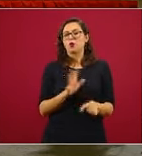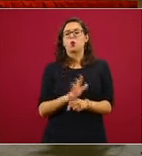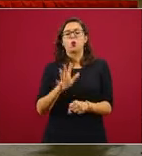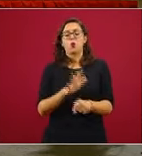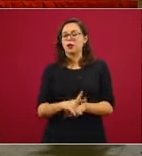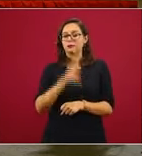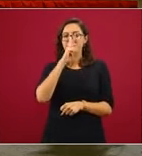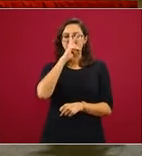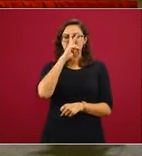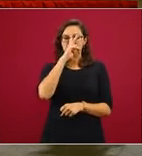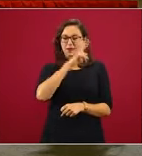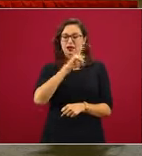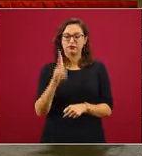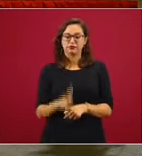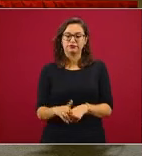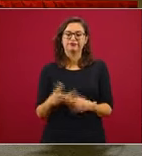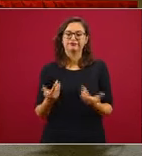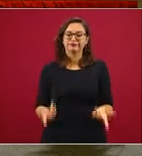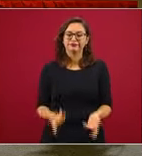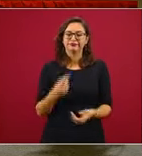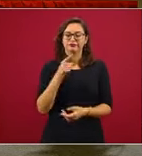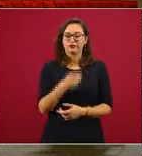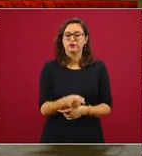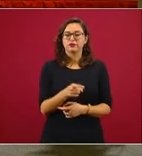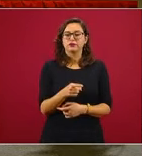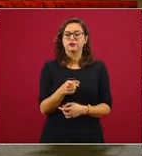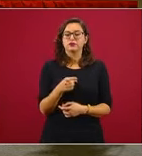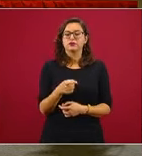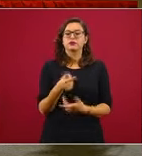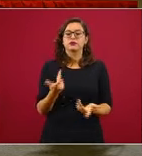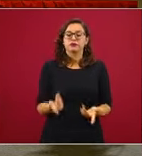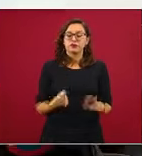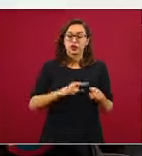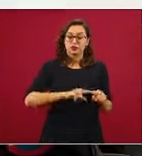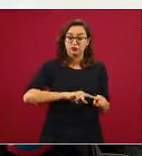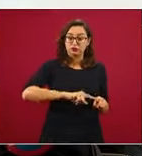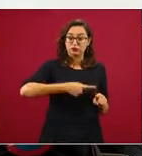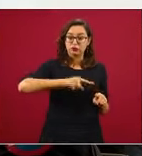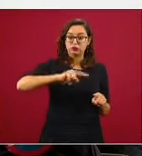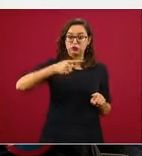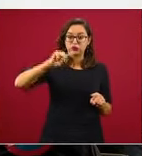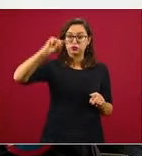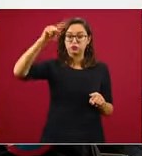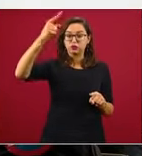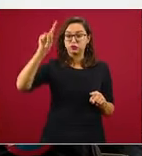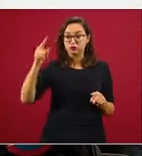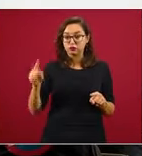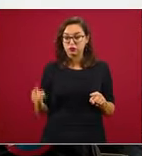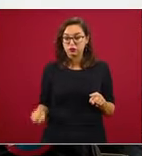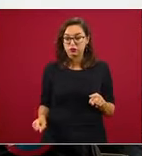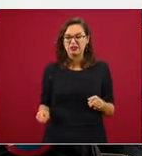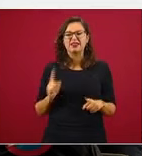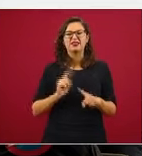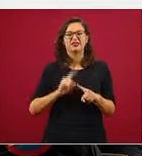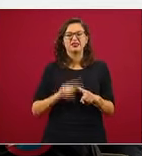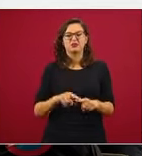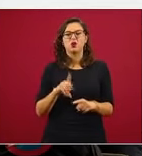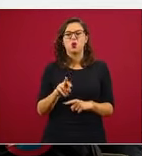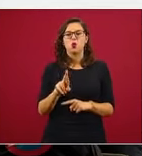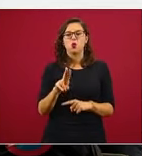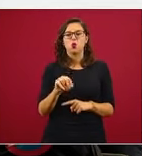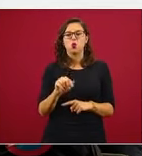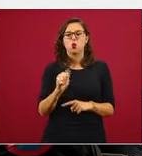su momento desarrolló Uruapan. Uruapan tuvo ese ascenso, esa bajada y nuevamente esa subida, evidenciando